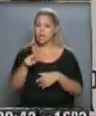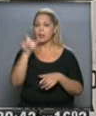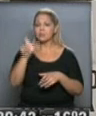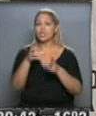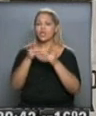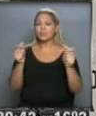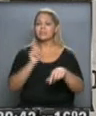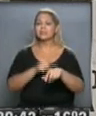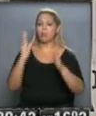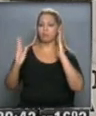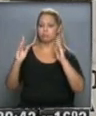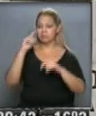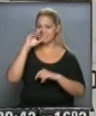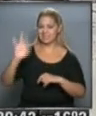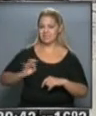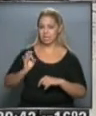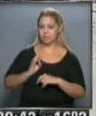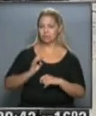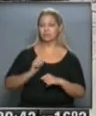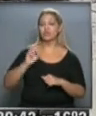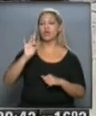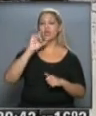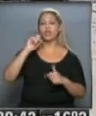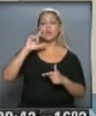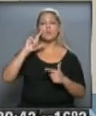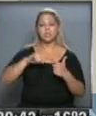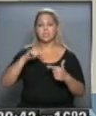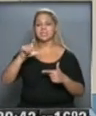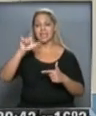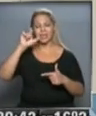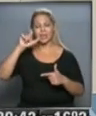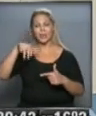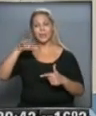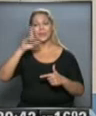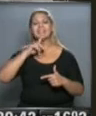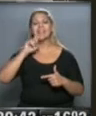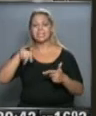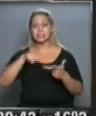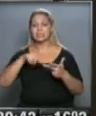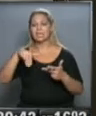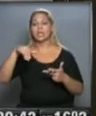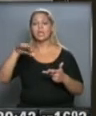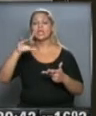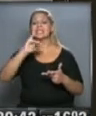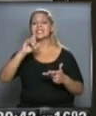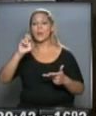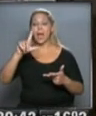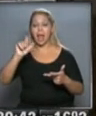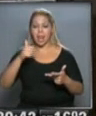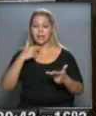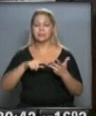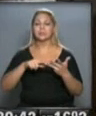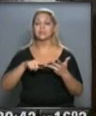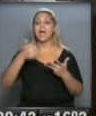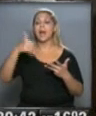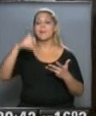70. Rodolfo Ortega Peña, Diego Muñiz Barreto, Leonardo Betanín, Miguel Domingo Zavala Rodríguez, Mario